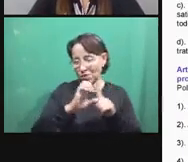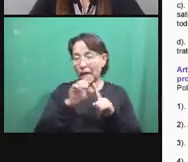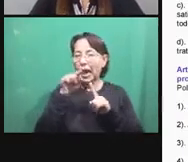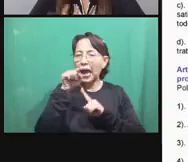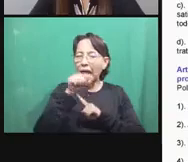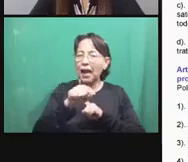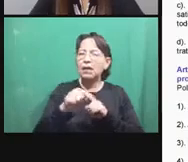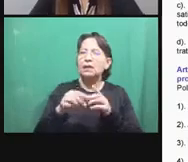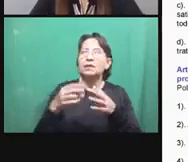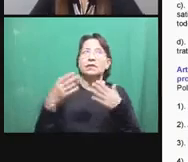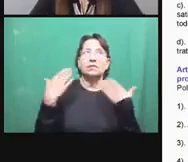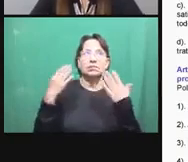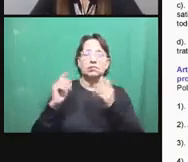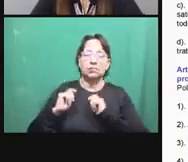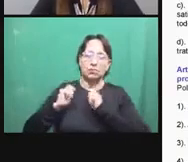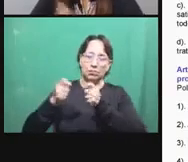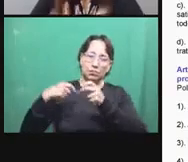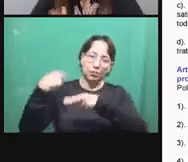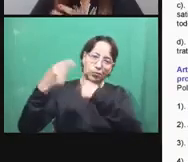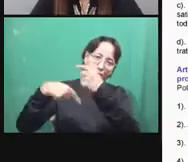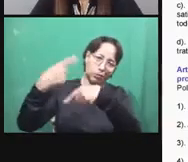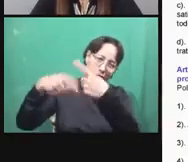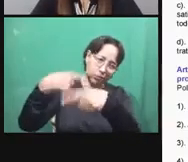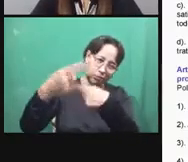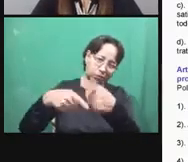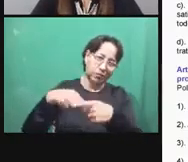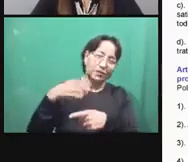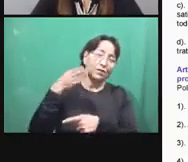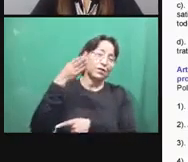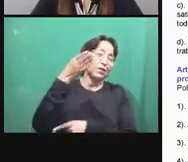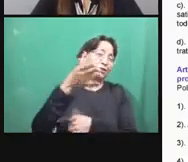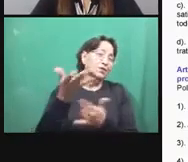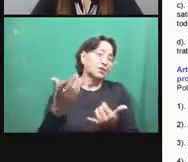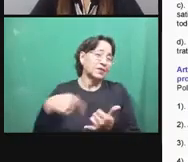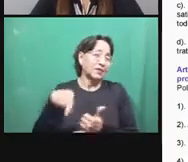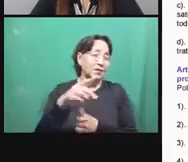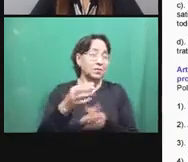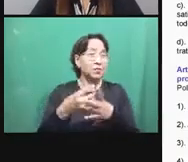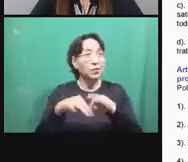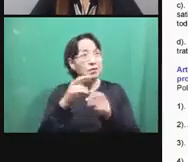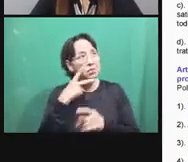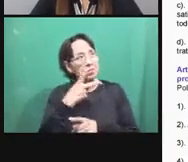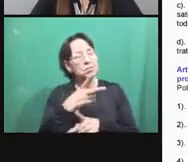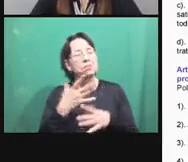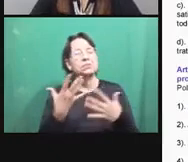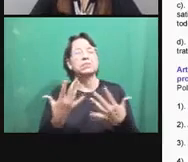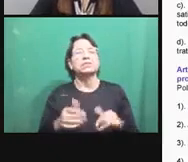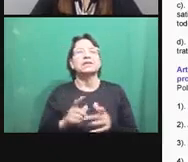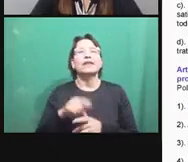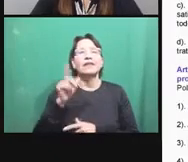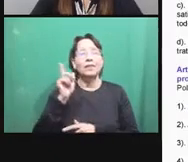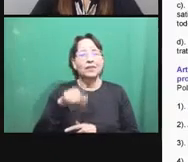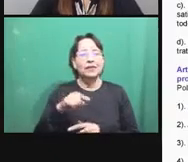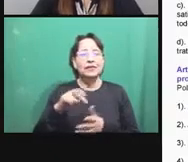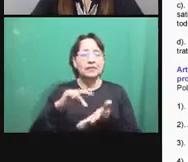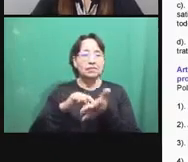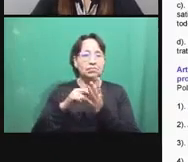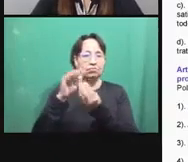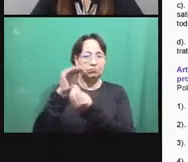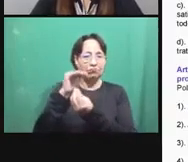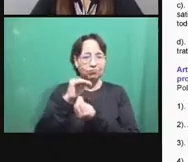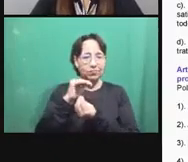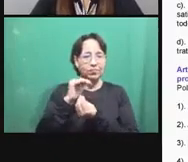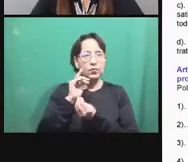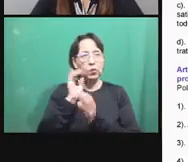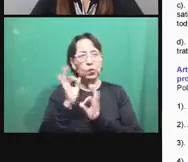a nuestras nuevas generaciones, ¿no? A las generaciones futuras. De ahí la importancia de salvaguardar el patrimonio